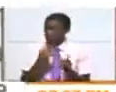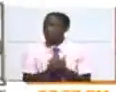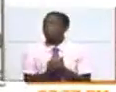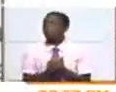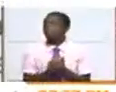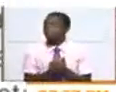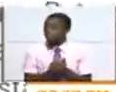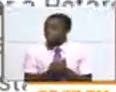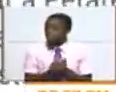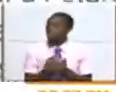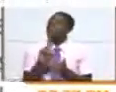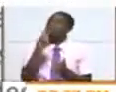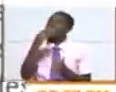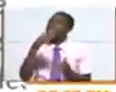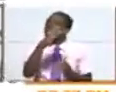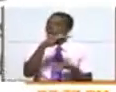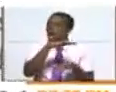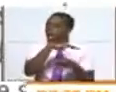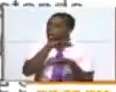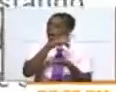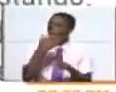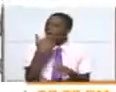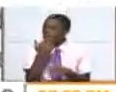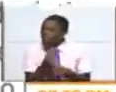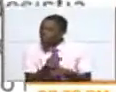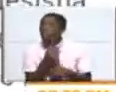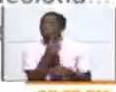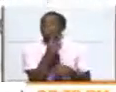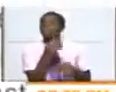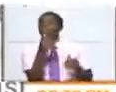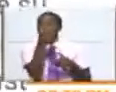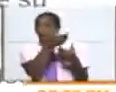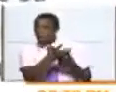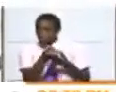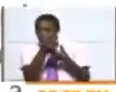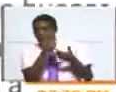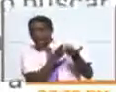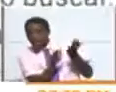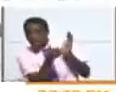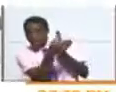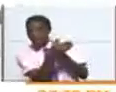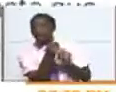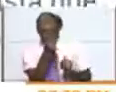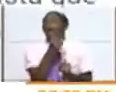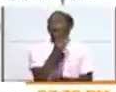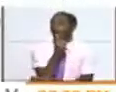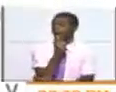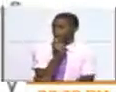¿Qué parte de la ruina, hijo? En los bomberos. ¿Por los bomberos? Ajá.